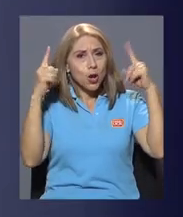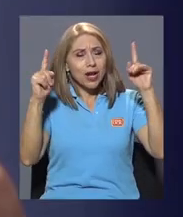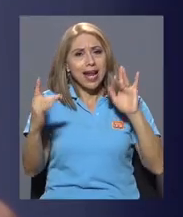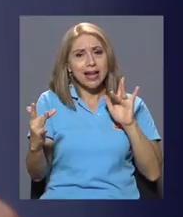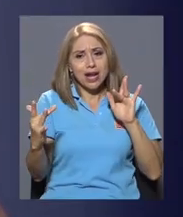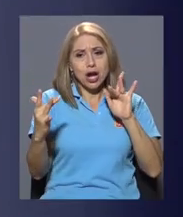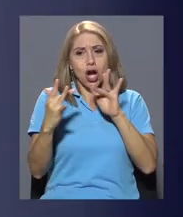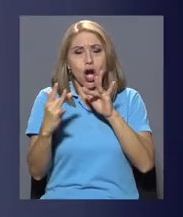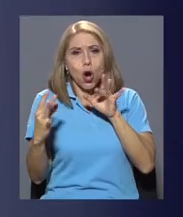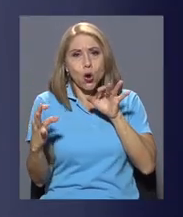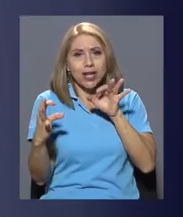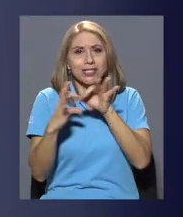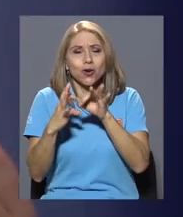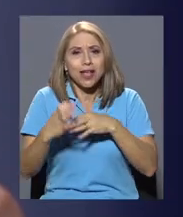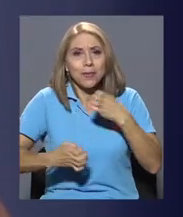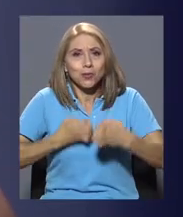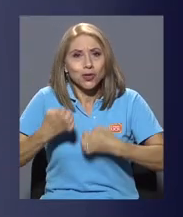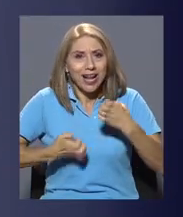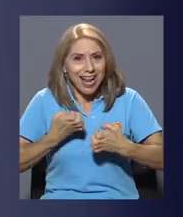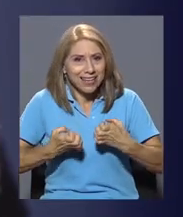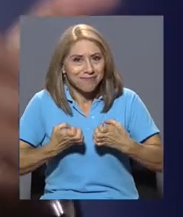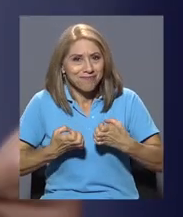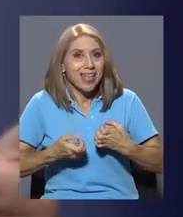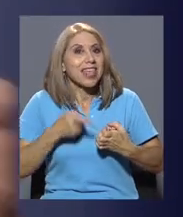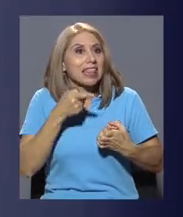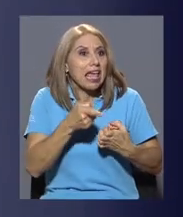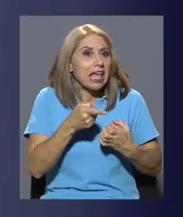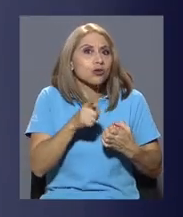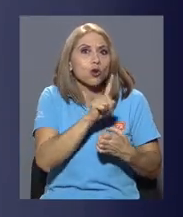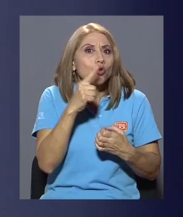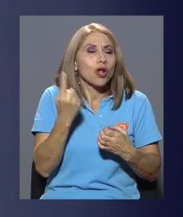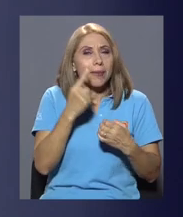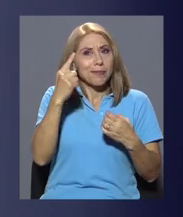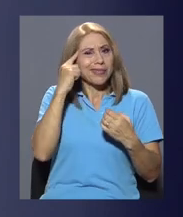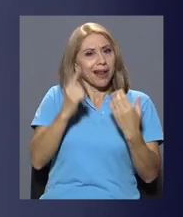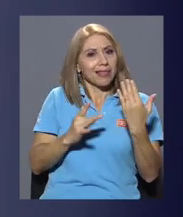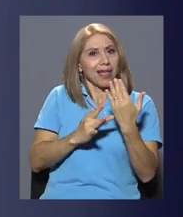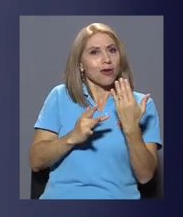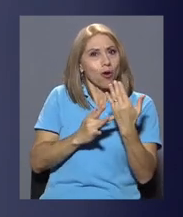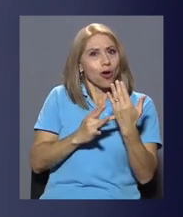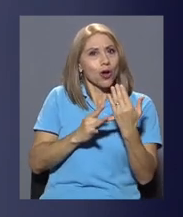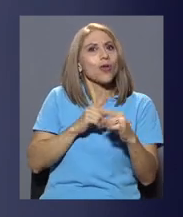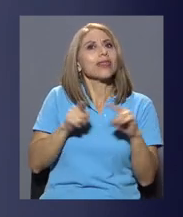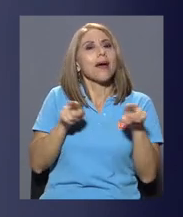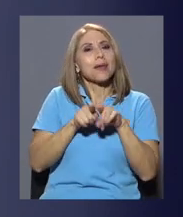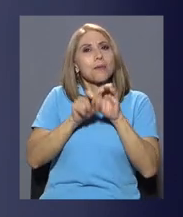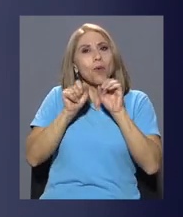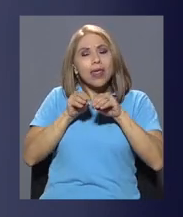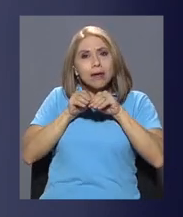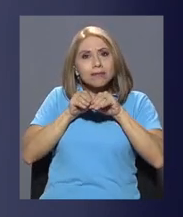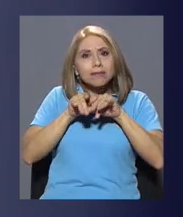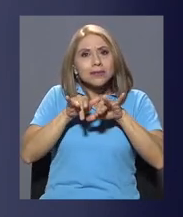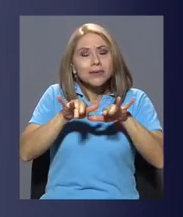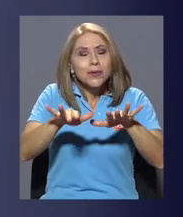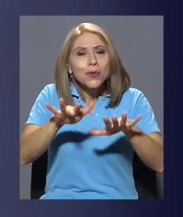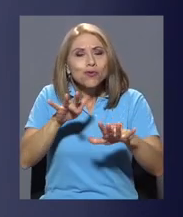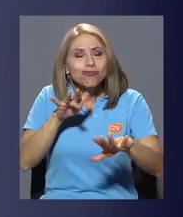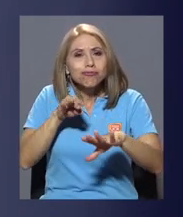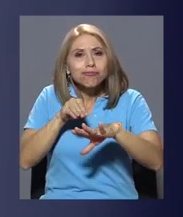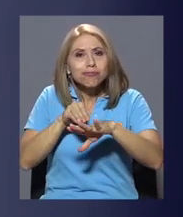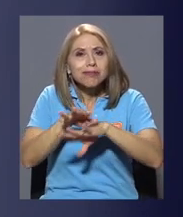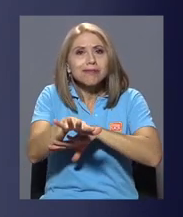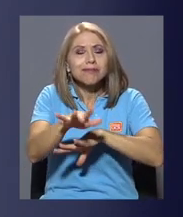emocional de esa interacción que trascienda lo tecnológico y llegue a tocar la membrana personal de la audiencia